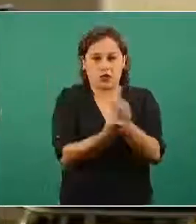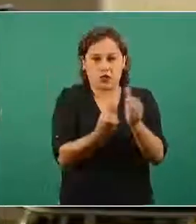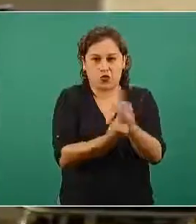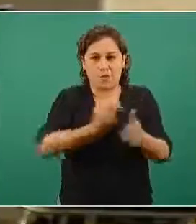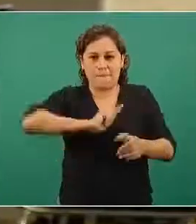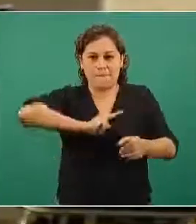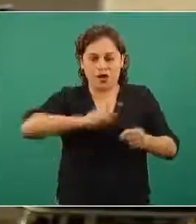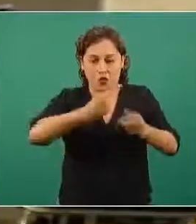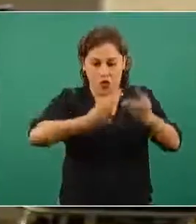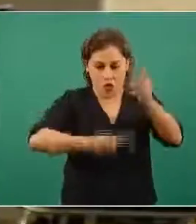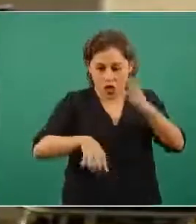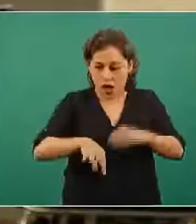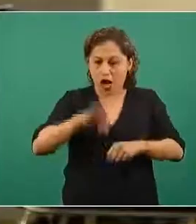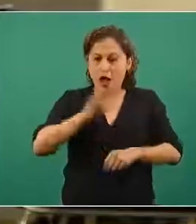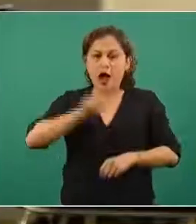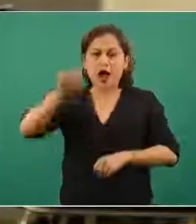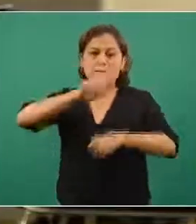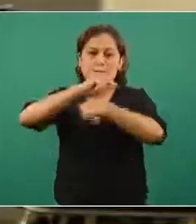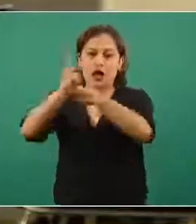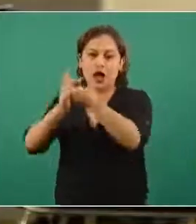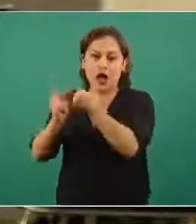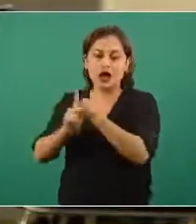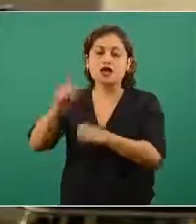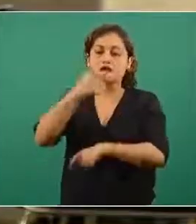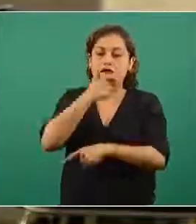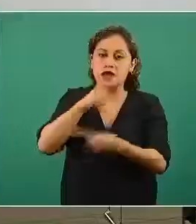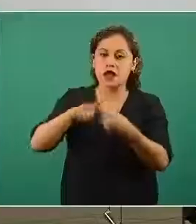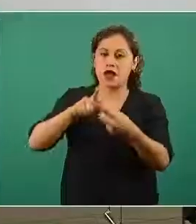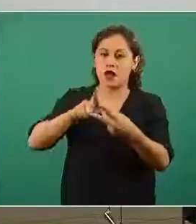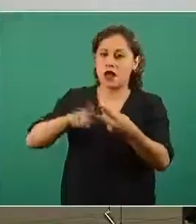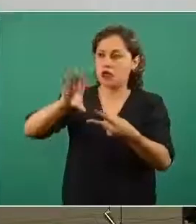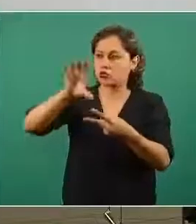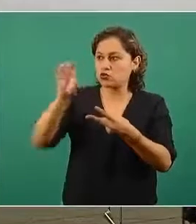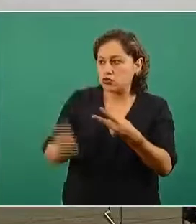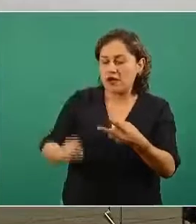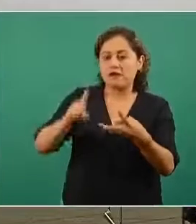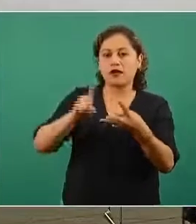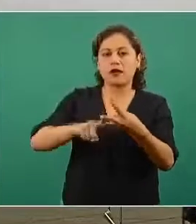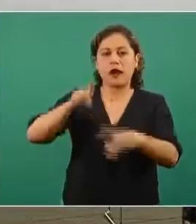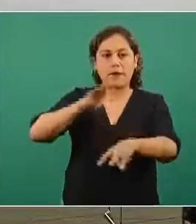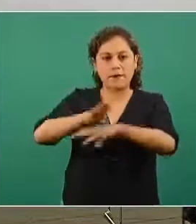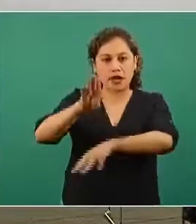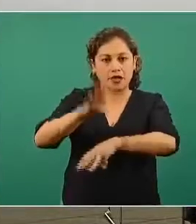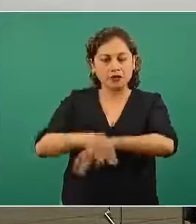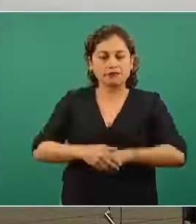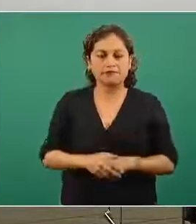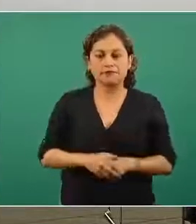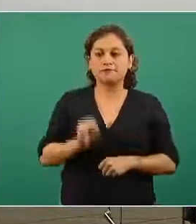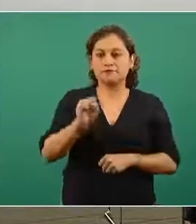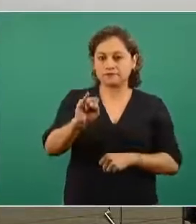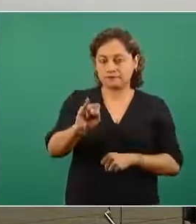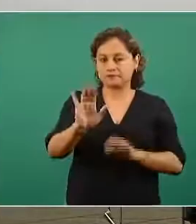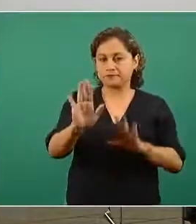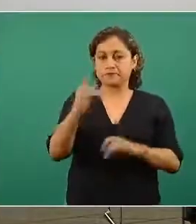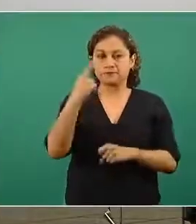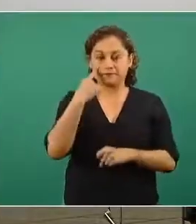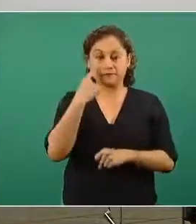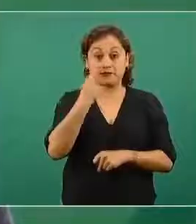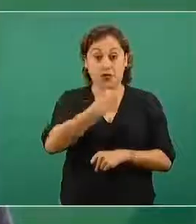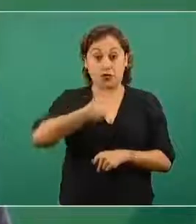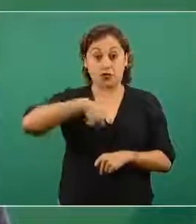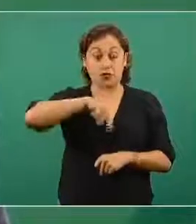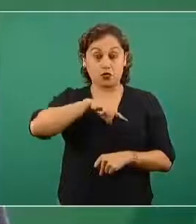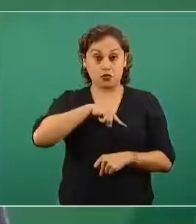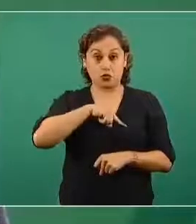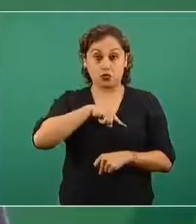se detectaron en Gran Bretaña, en Sudáfrica y en Brasil. ¿Cómo no? Empezamos en relación primeramente a